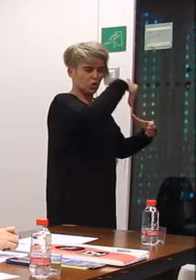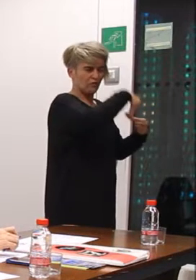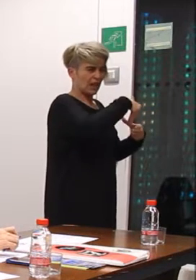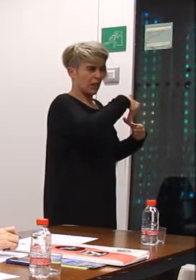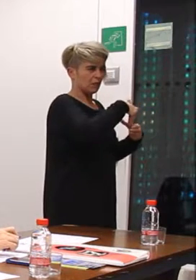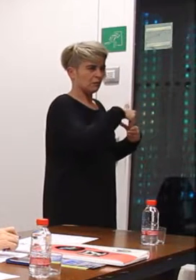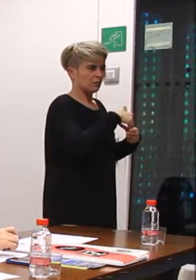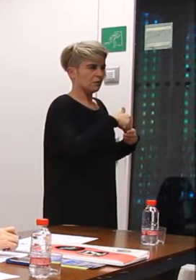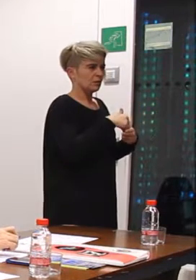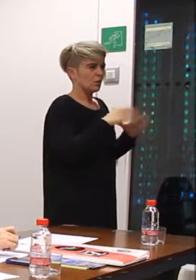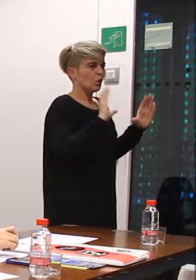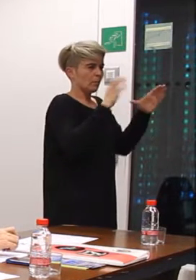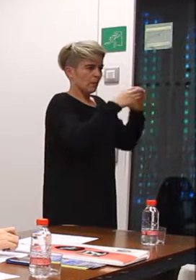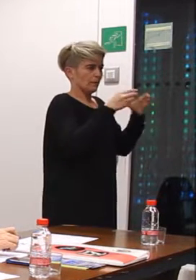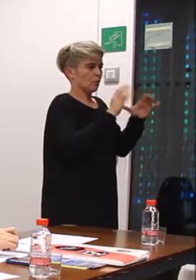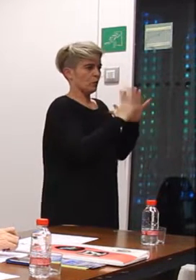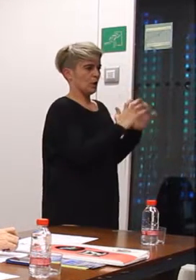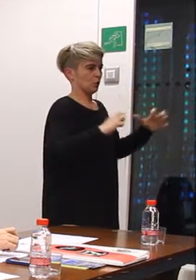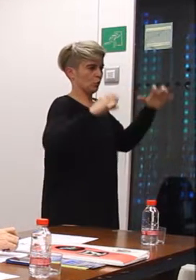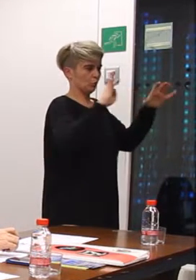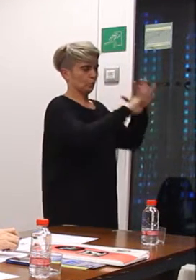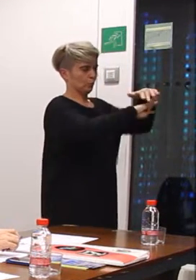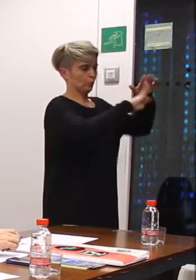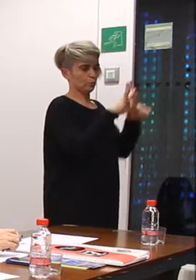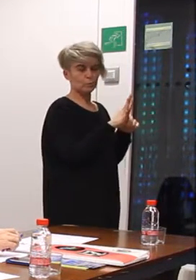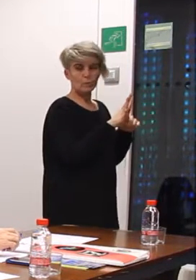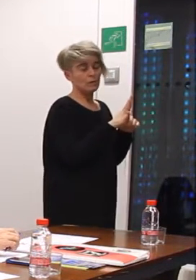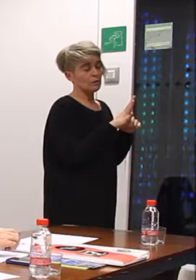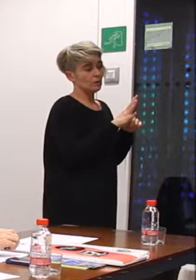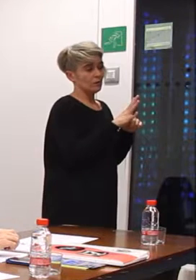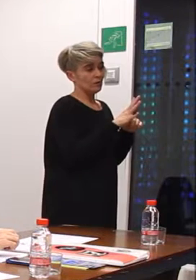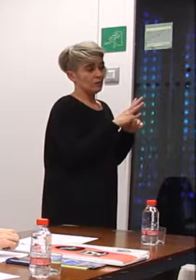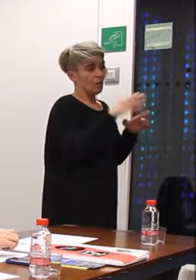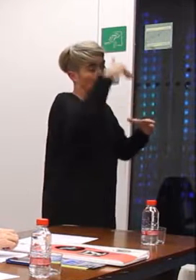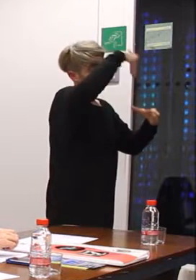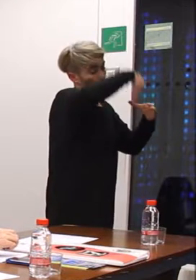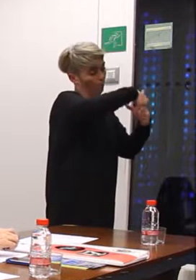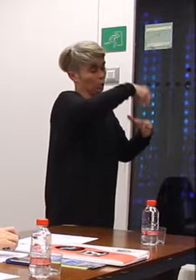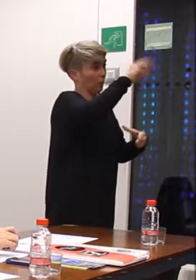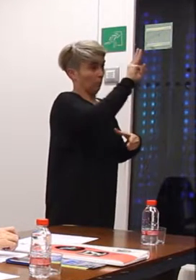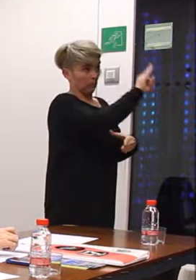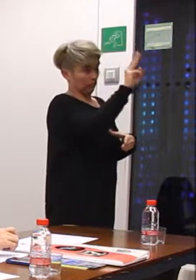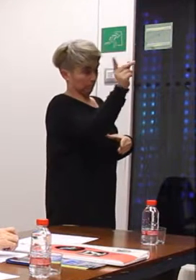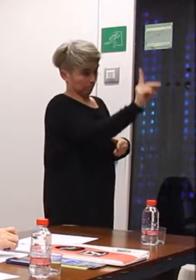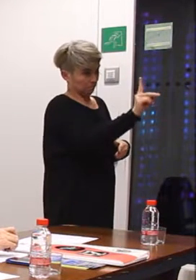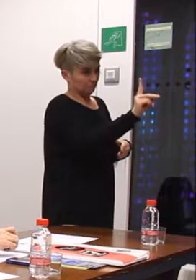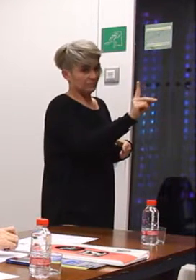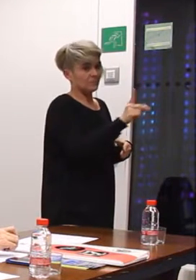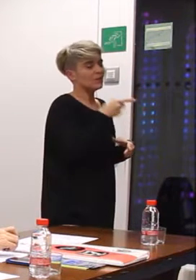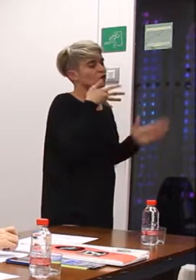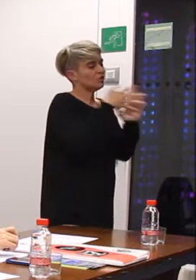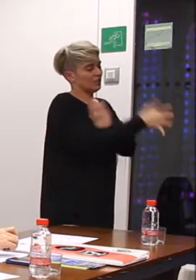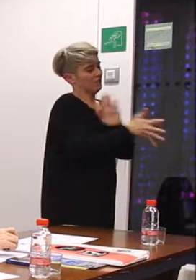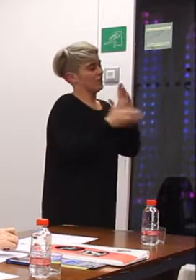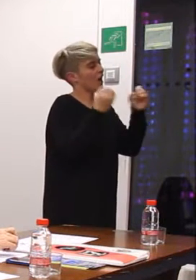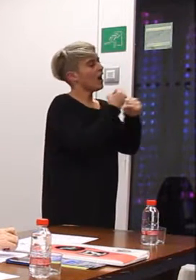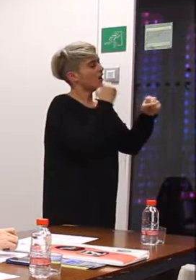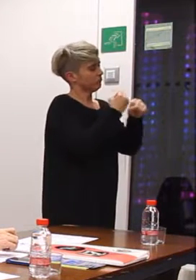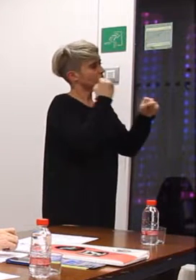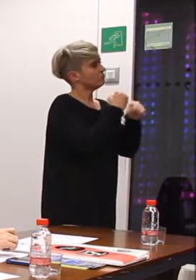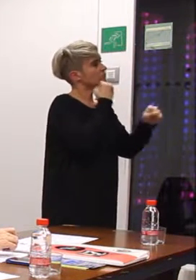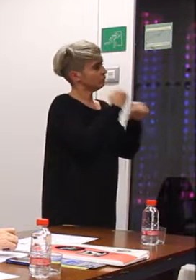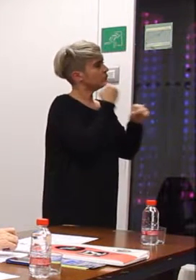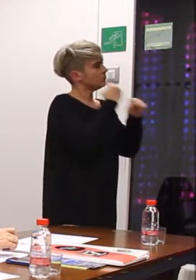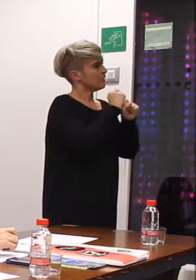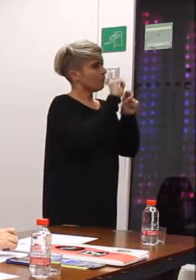parlamentarios, la abstención del PP. Y bueno, pues eso significa también que ha sido un trabajo pues arduo y bueno,